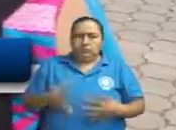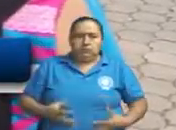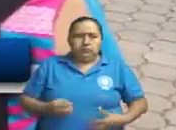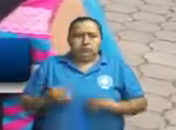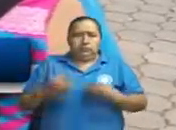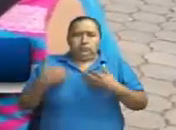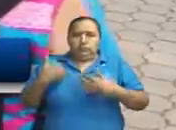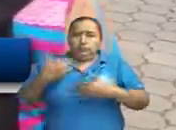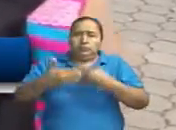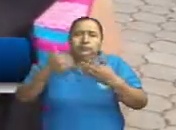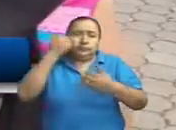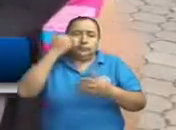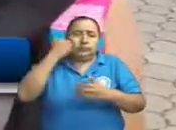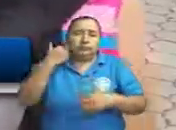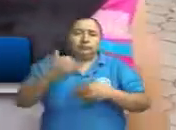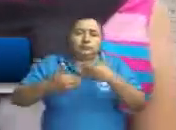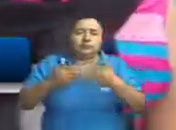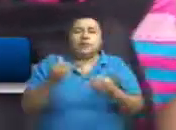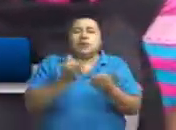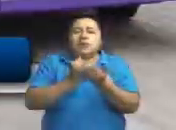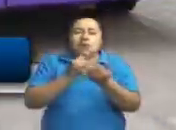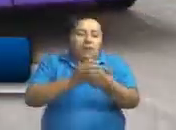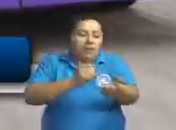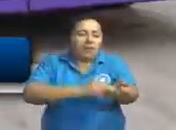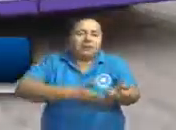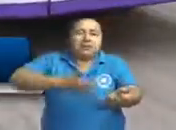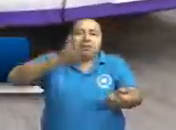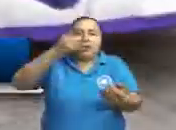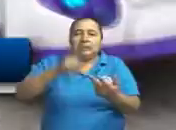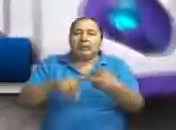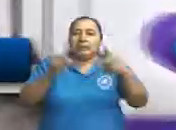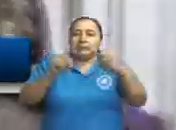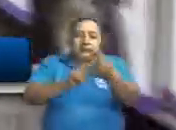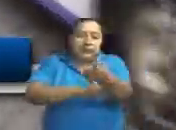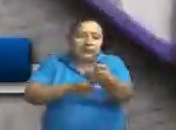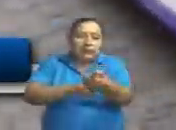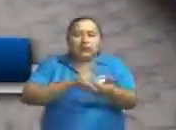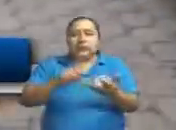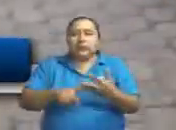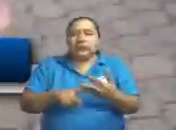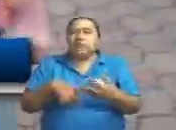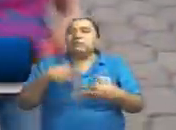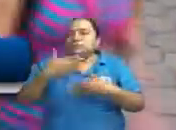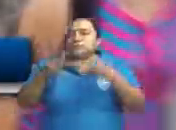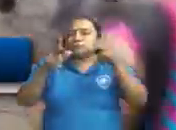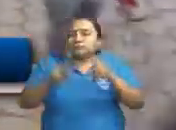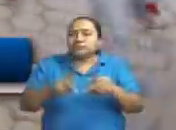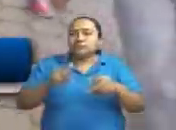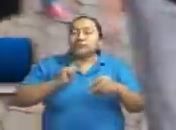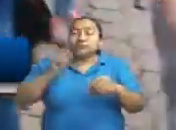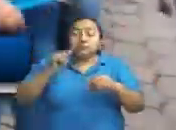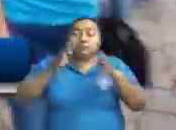enfermedad crónica, así como hablar de presión alta, como de la azúcar. Sí, correcto. Exactamente, la idea es que tratar esta